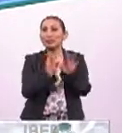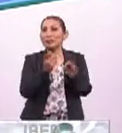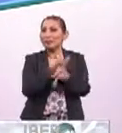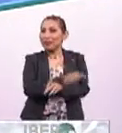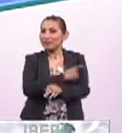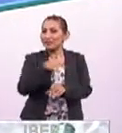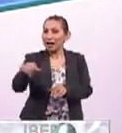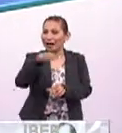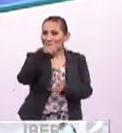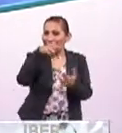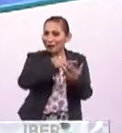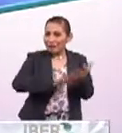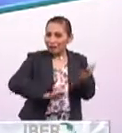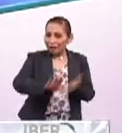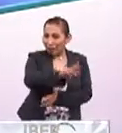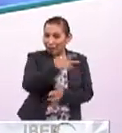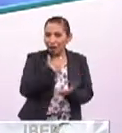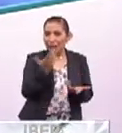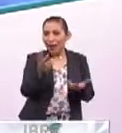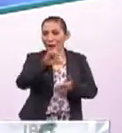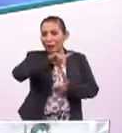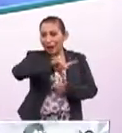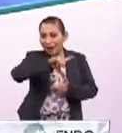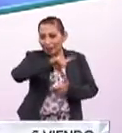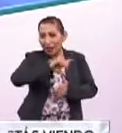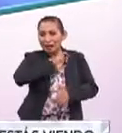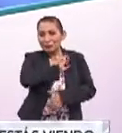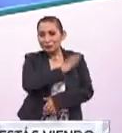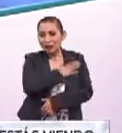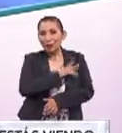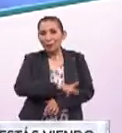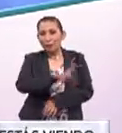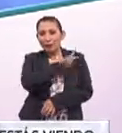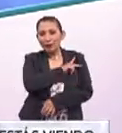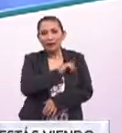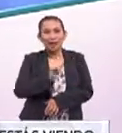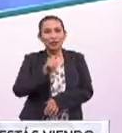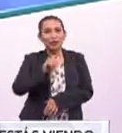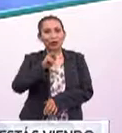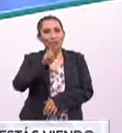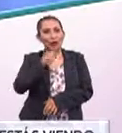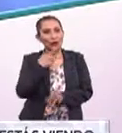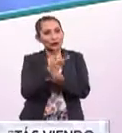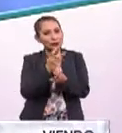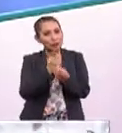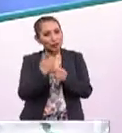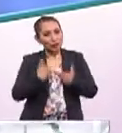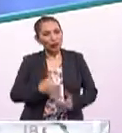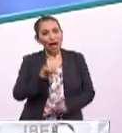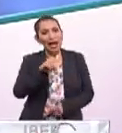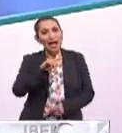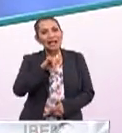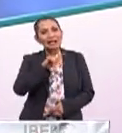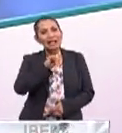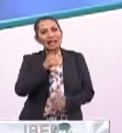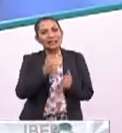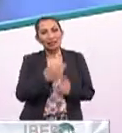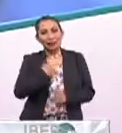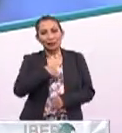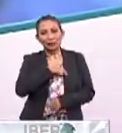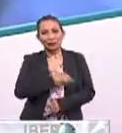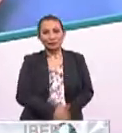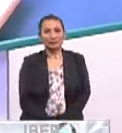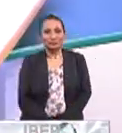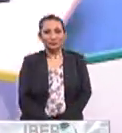que suceden en nuestra región, compuesta por América Latina, España, Portugal y Andorra. Los invito, yo soy Ana Cristina Olvera, a que se queden